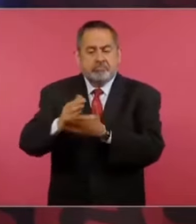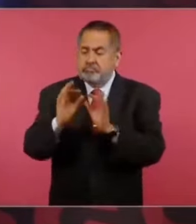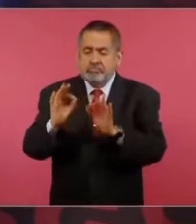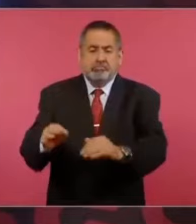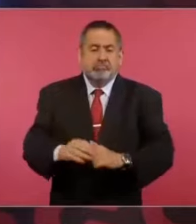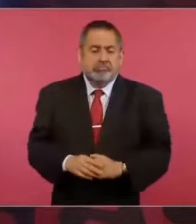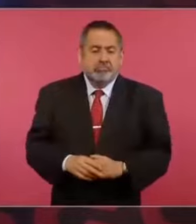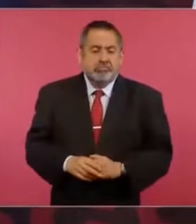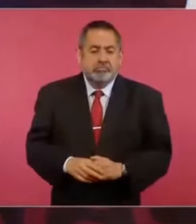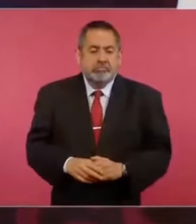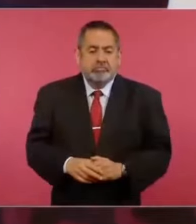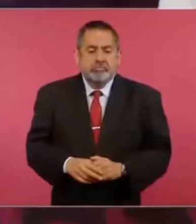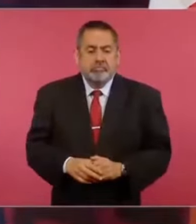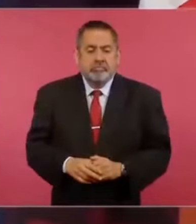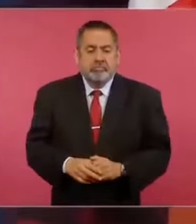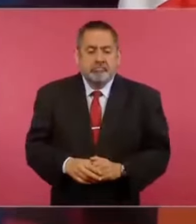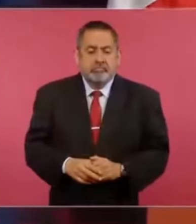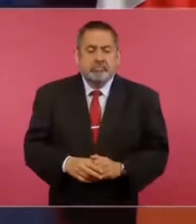pero